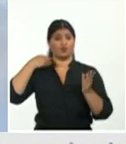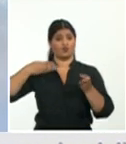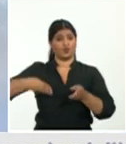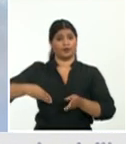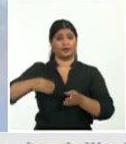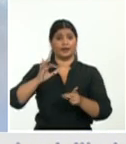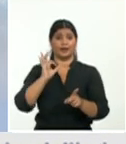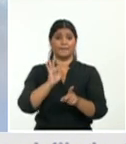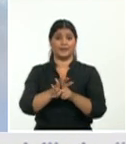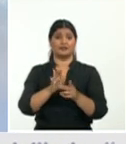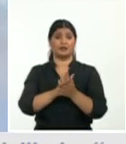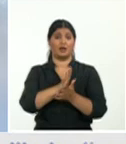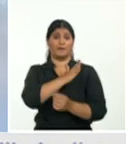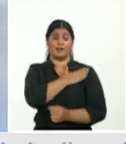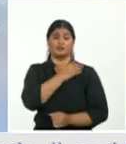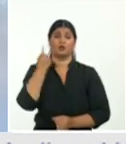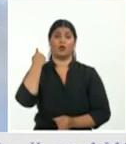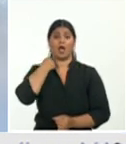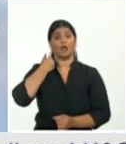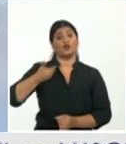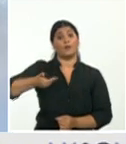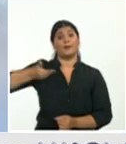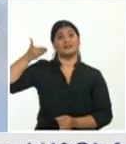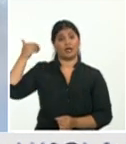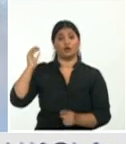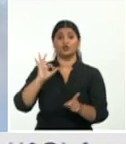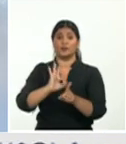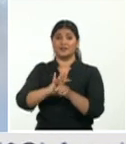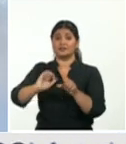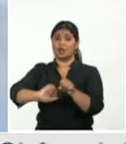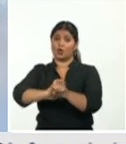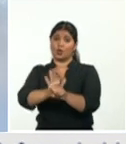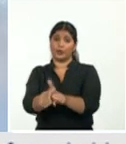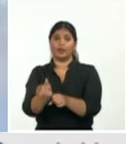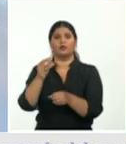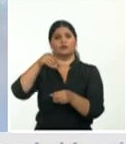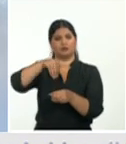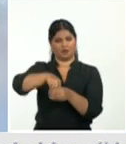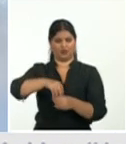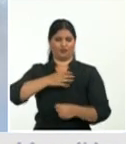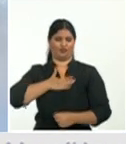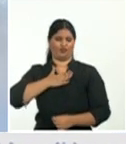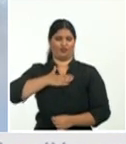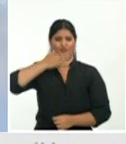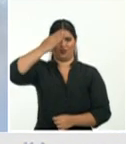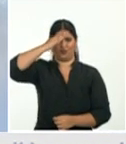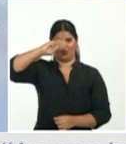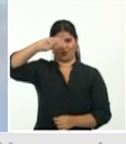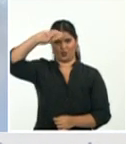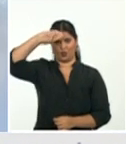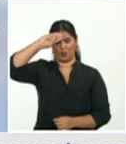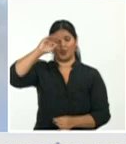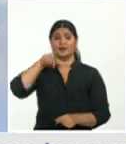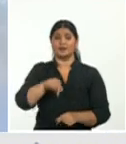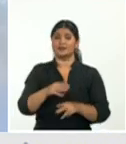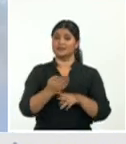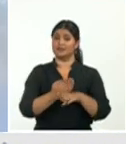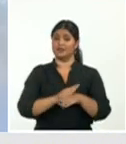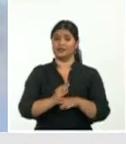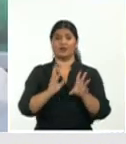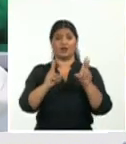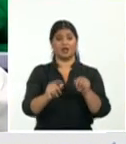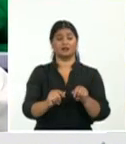marzo del 2020, que comenzó la transmisión en nuestro territorio. Eso hace que la letalidad de Cuba sea